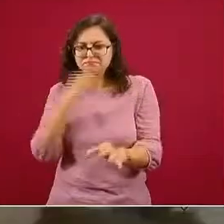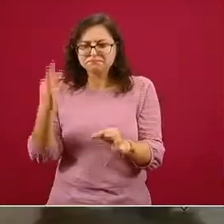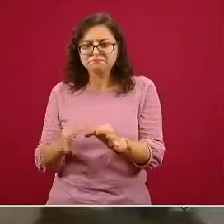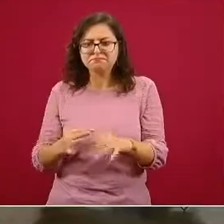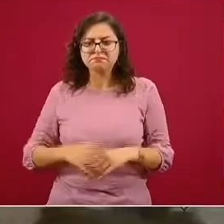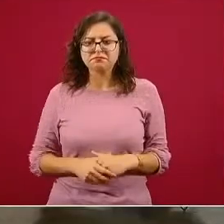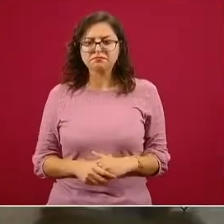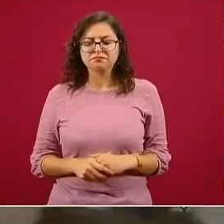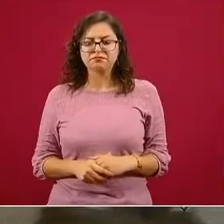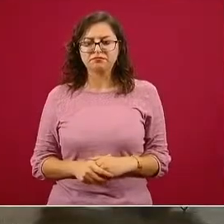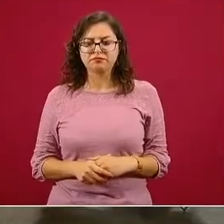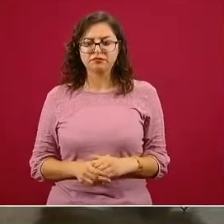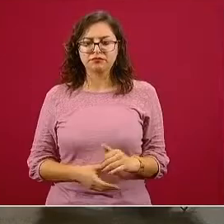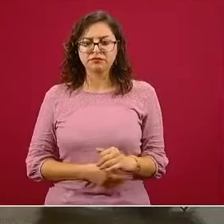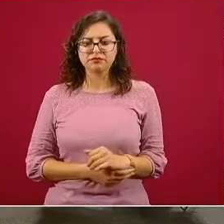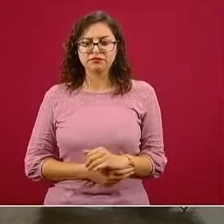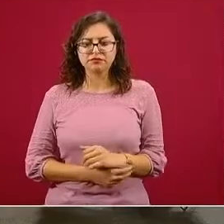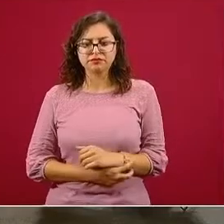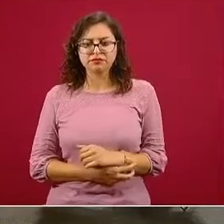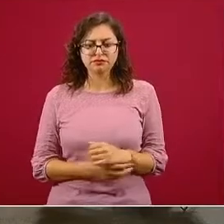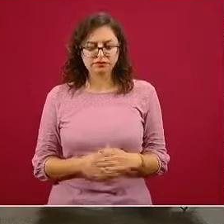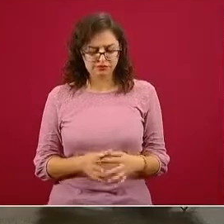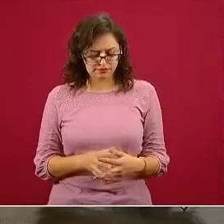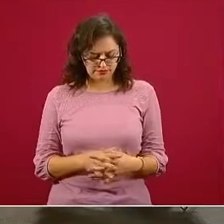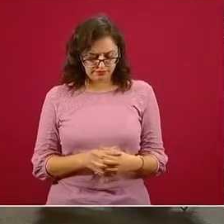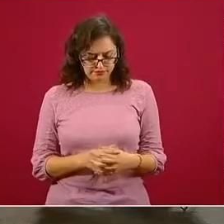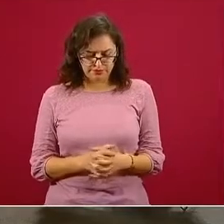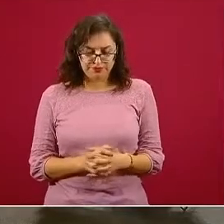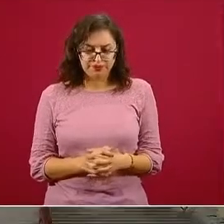expedita. Por favor.